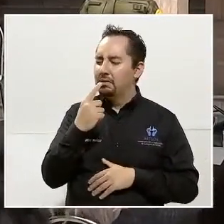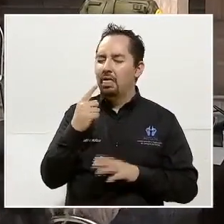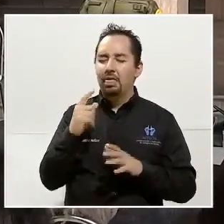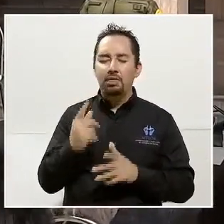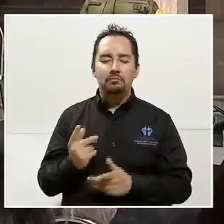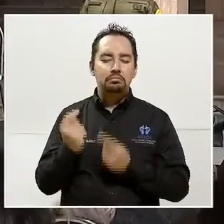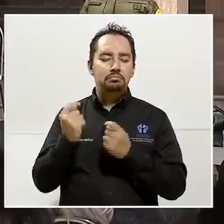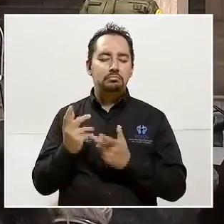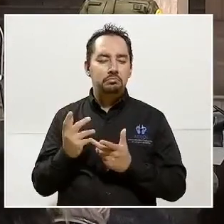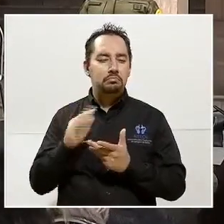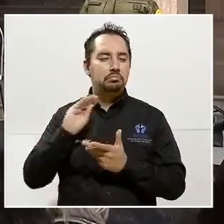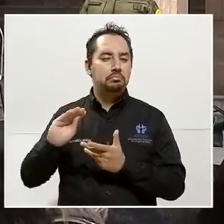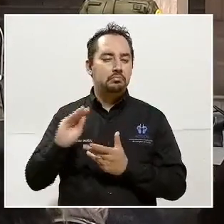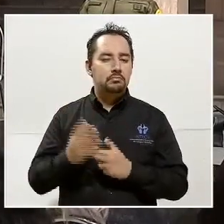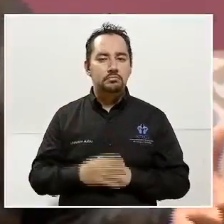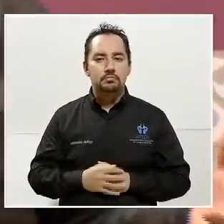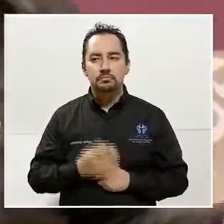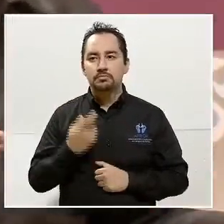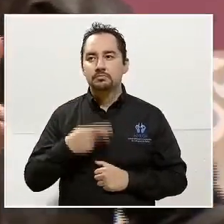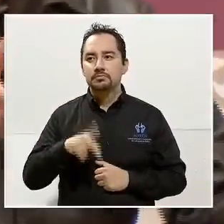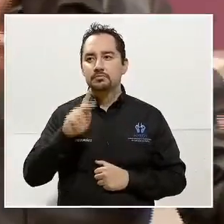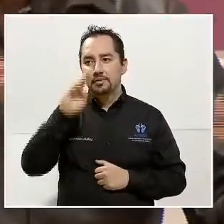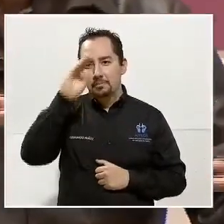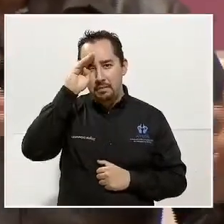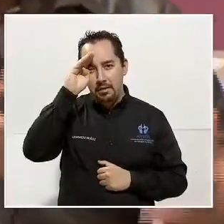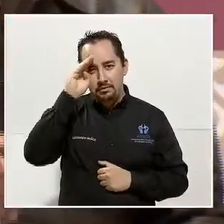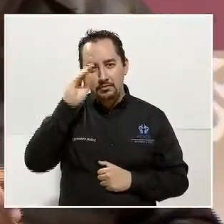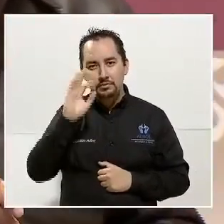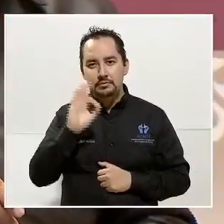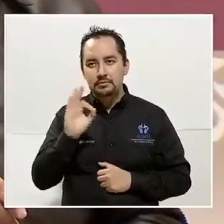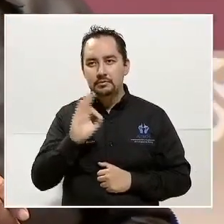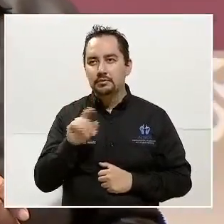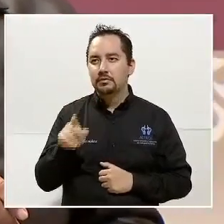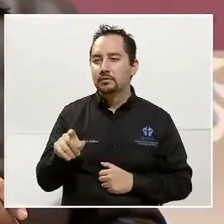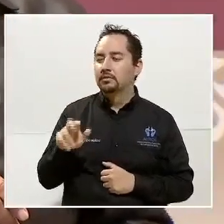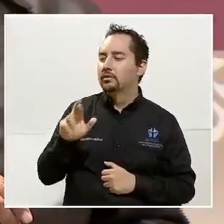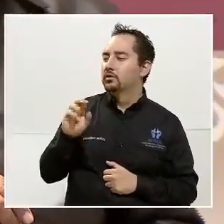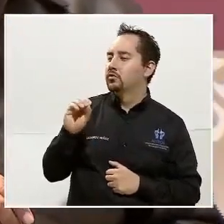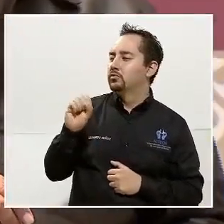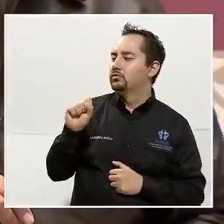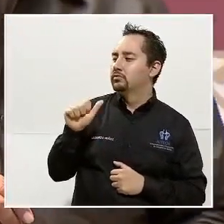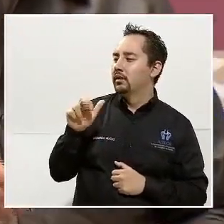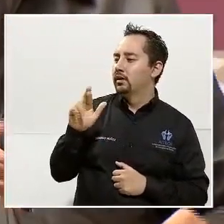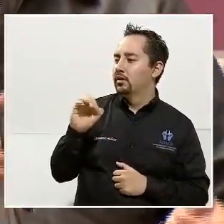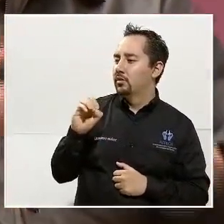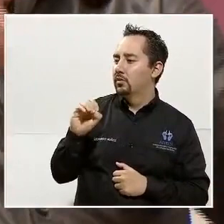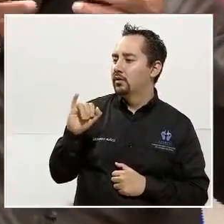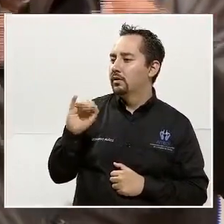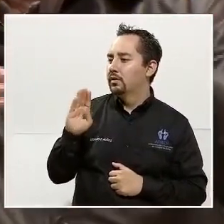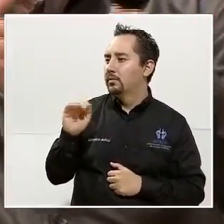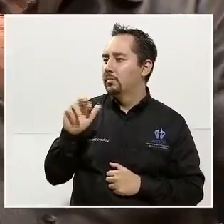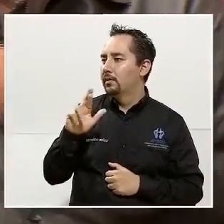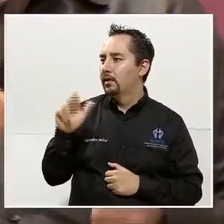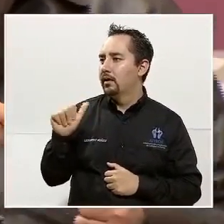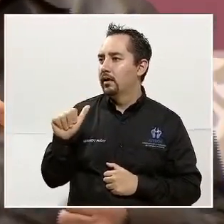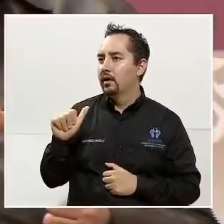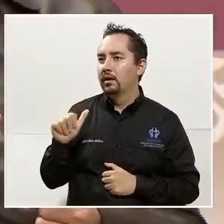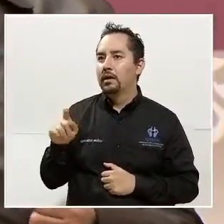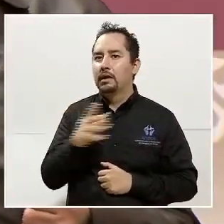o se piensa es Rosario Ibarra, hija, la que va a estar